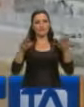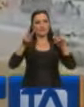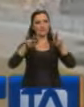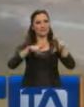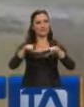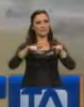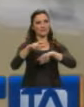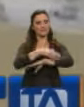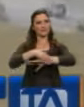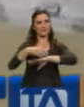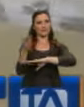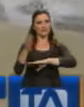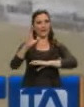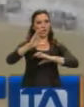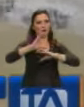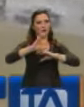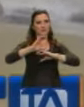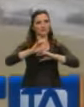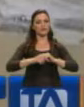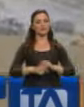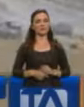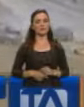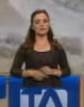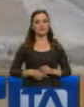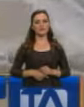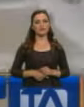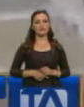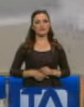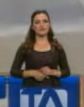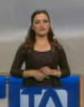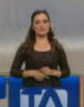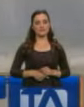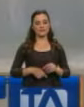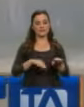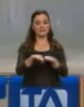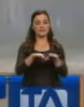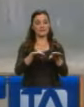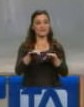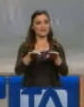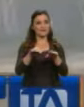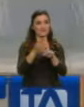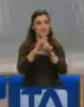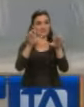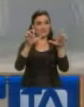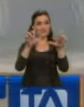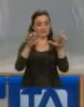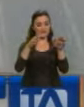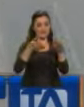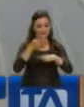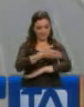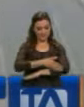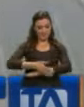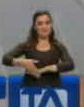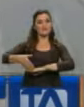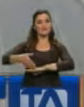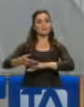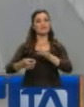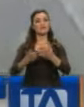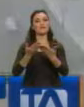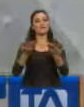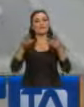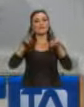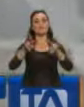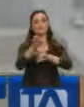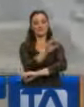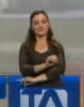es el redondel del condado. Ahí vemos tráfico fluido por la Manuel Córdoba y también por la